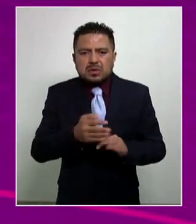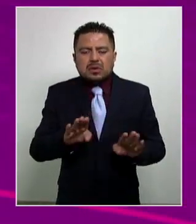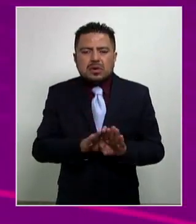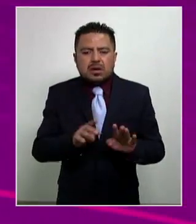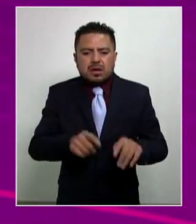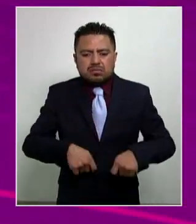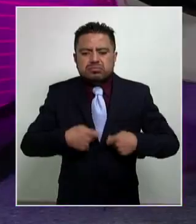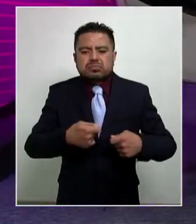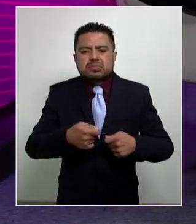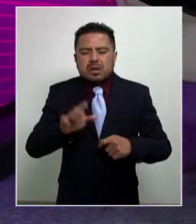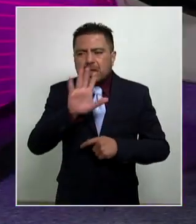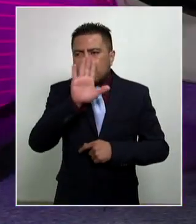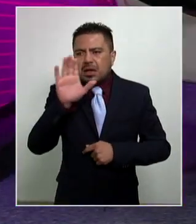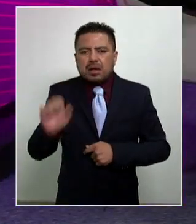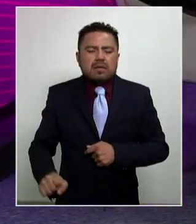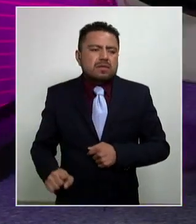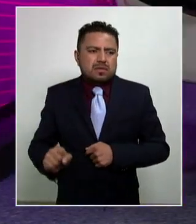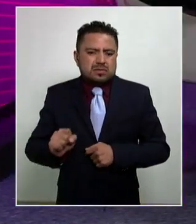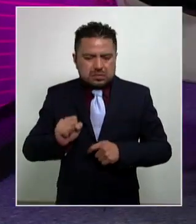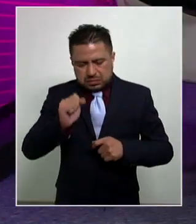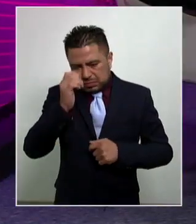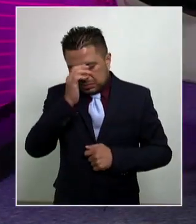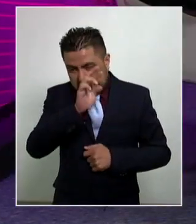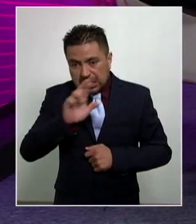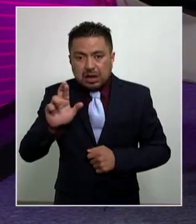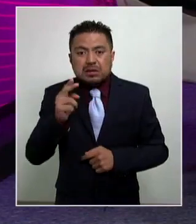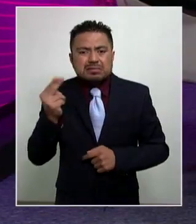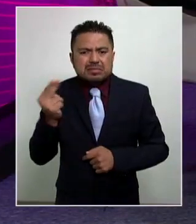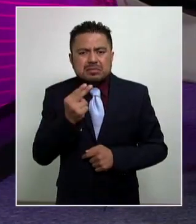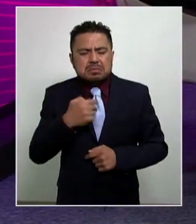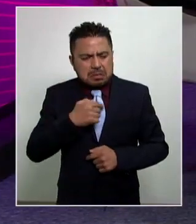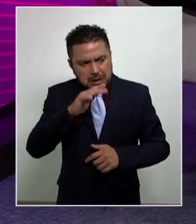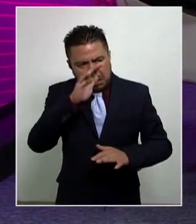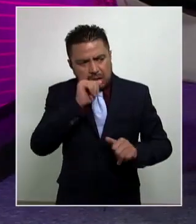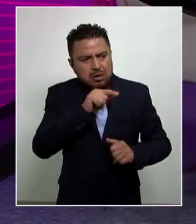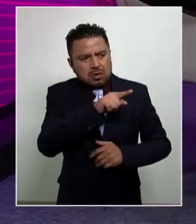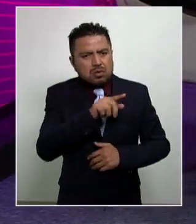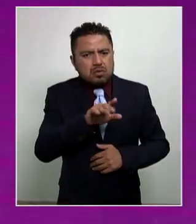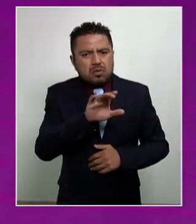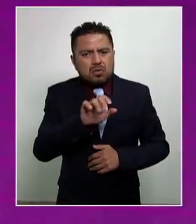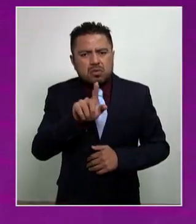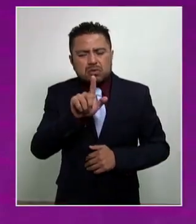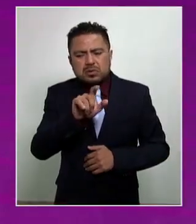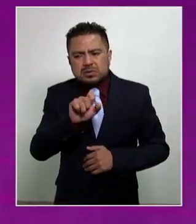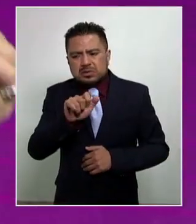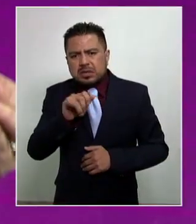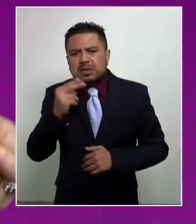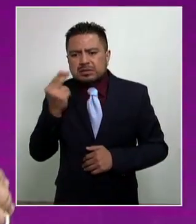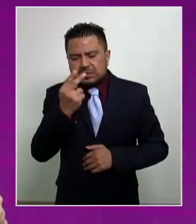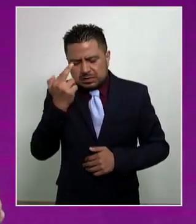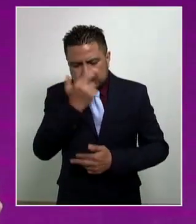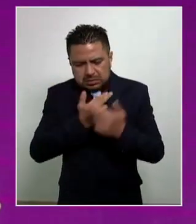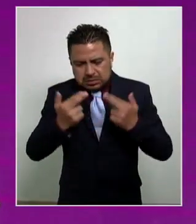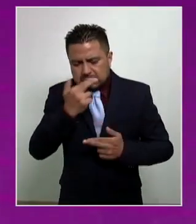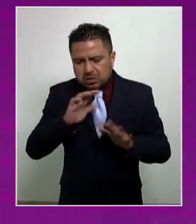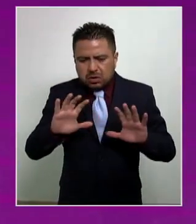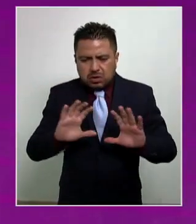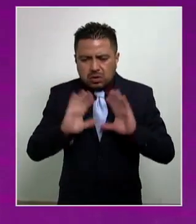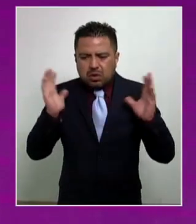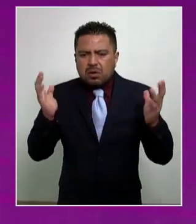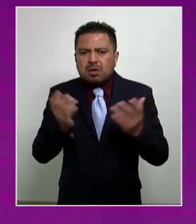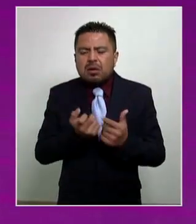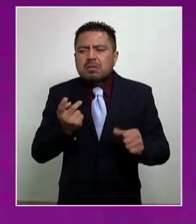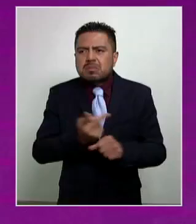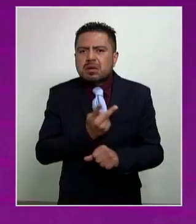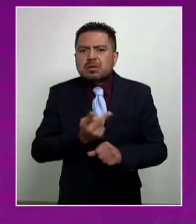afromexicanas. Esto del reconocimiento. Yo concuerdo con Kulsi cuando dice, bueno, hay que hacer una revisión global de lo que está pasando,